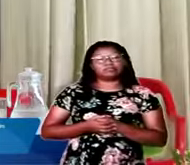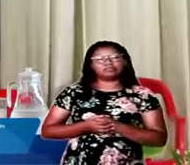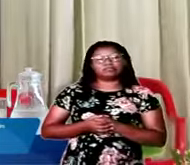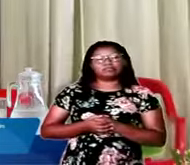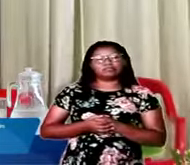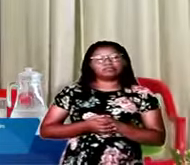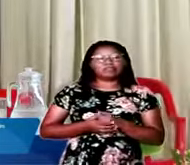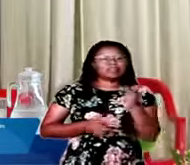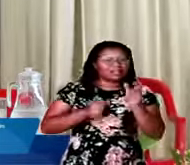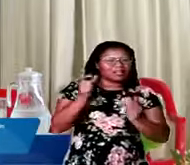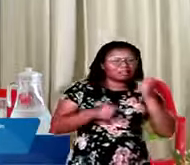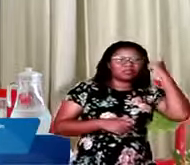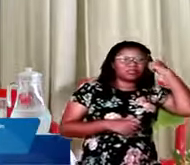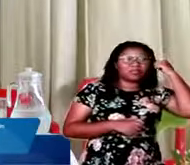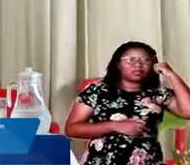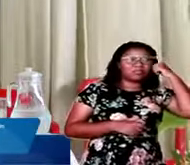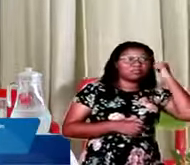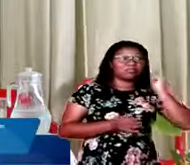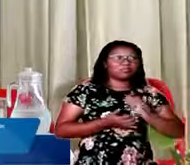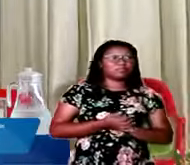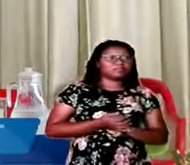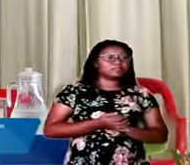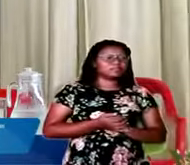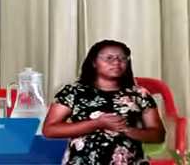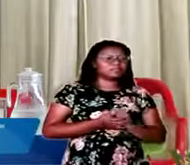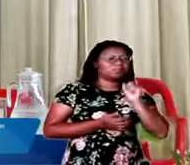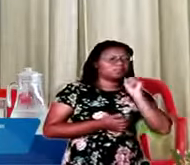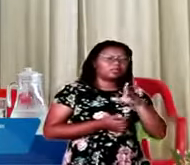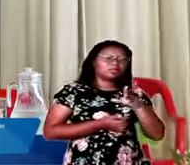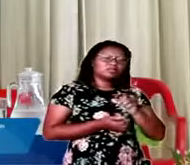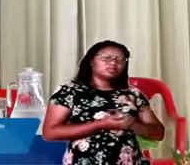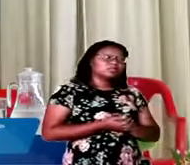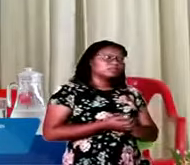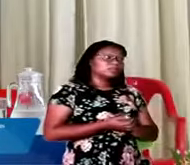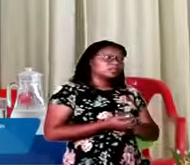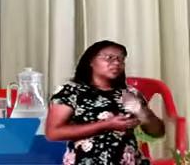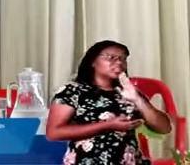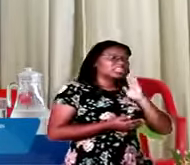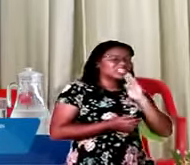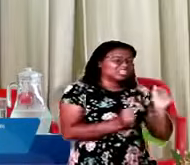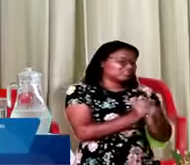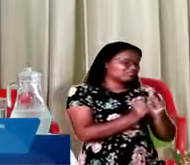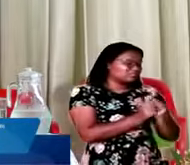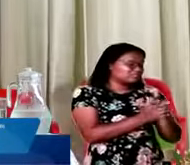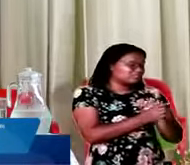Porque la gente tiende entonces a preguntar, bueno, ¿y quién es mi prójimo para que me ayude?